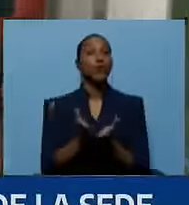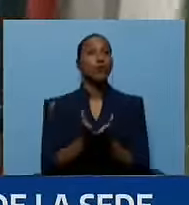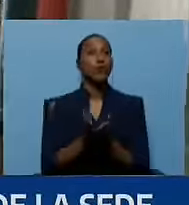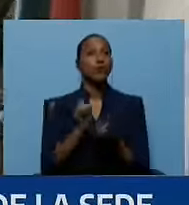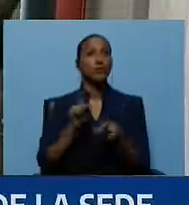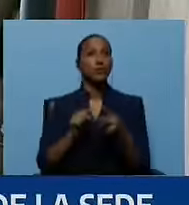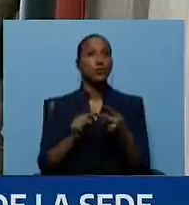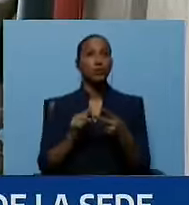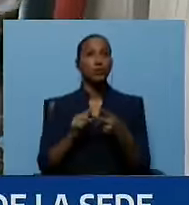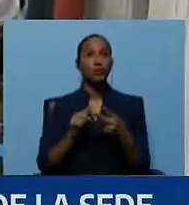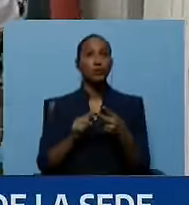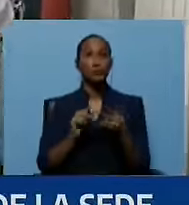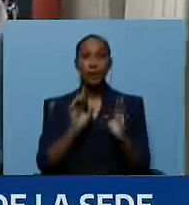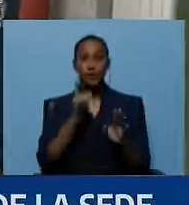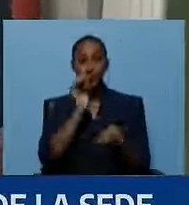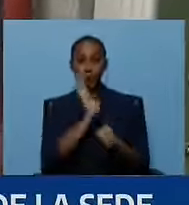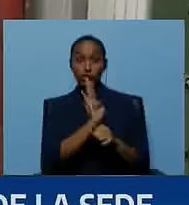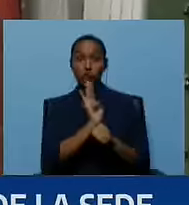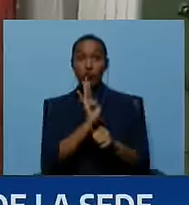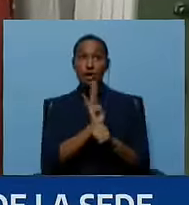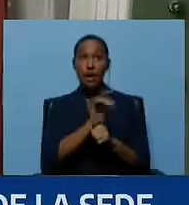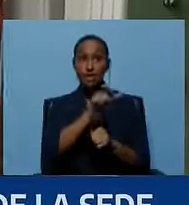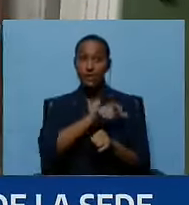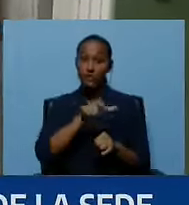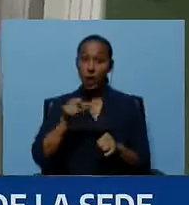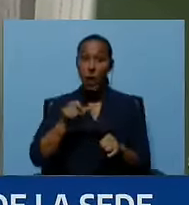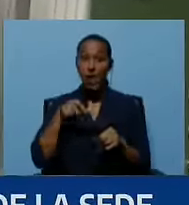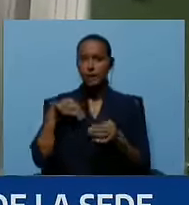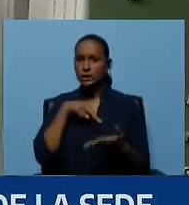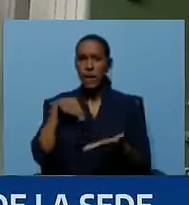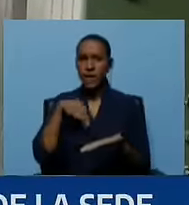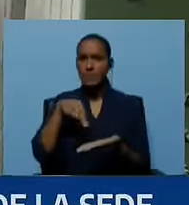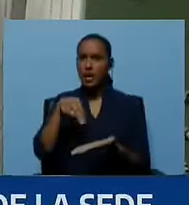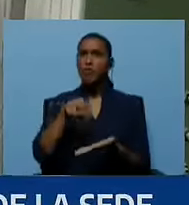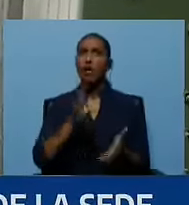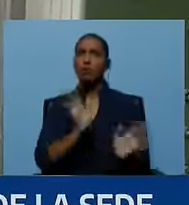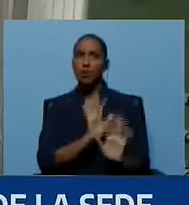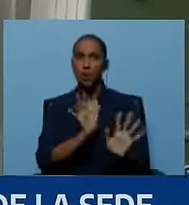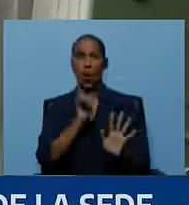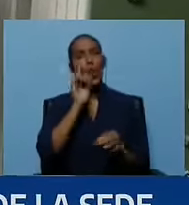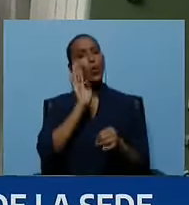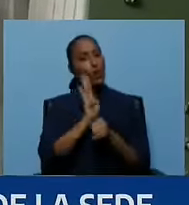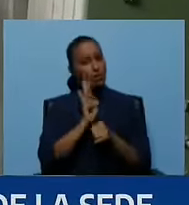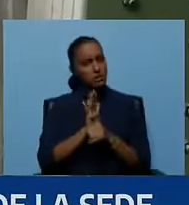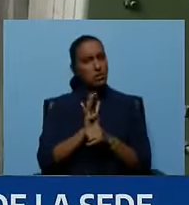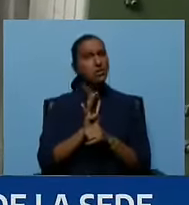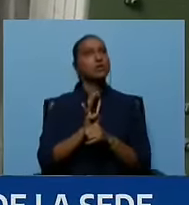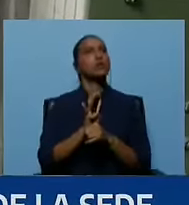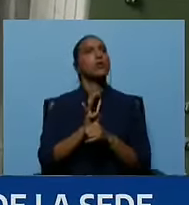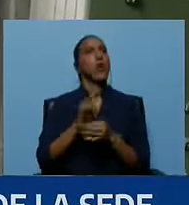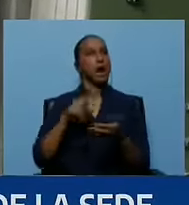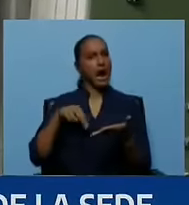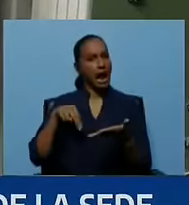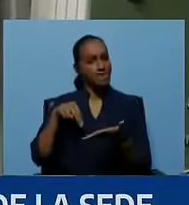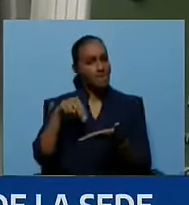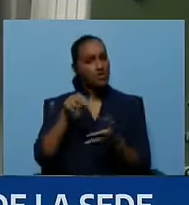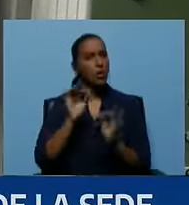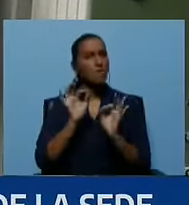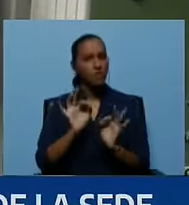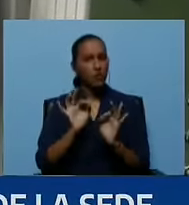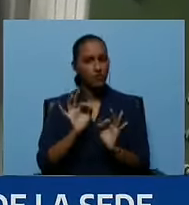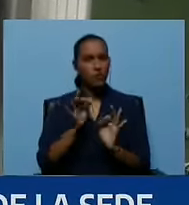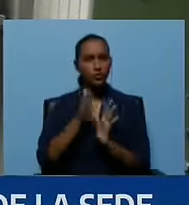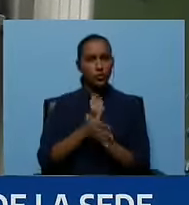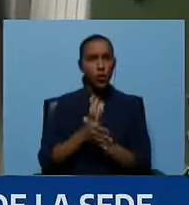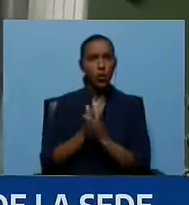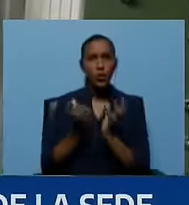mucho cuidado, te veo caminando como loco. Cuidado que esto todavía está en obra. Caminen viendo hacia adelante y eviten el tumulto. No